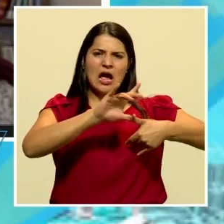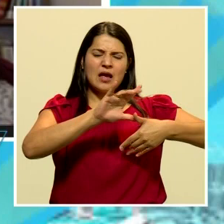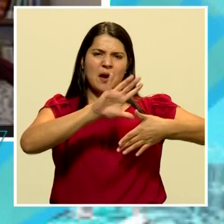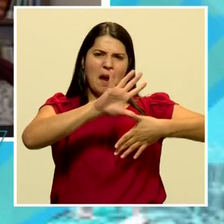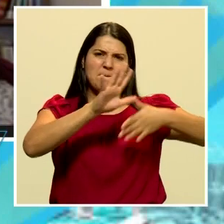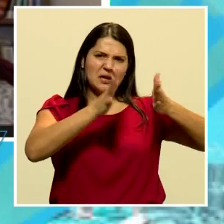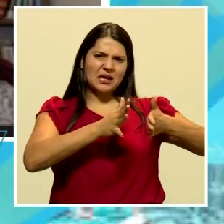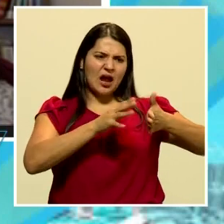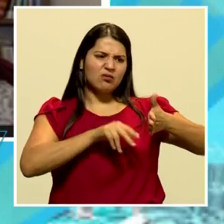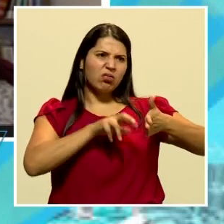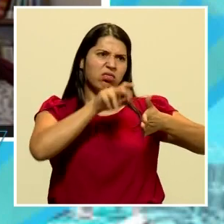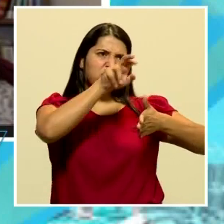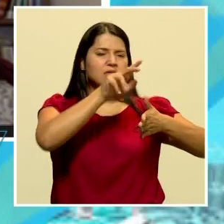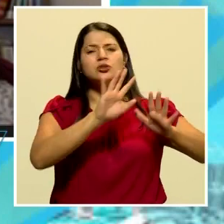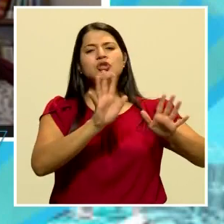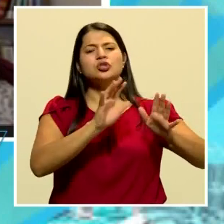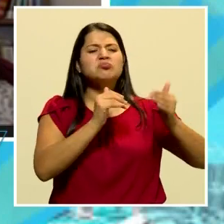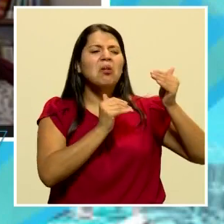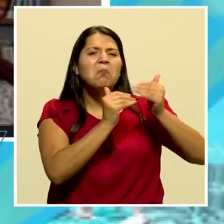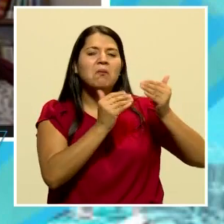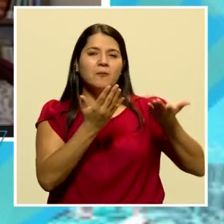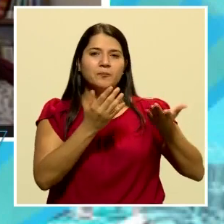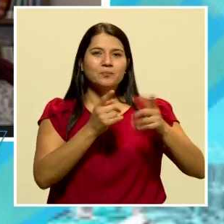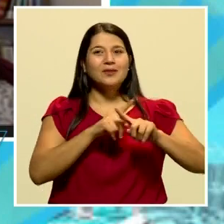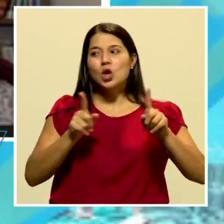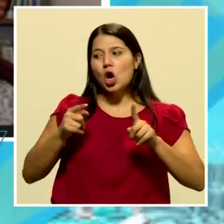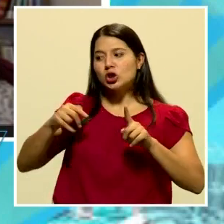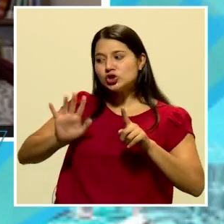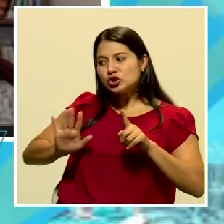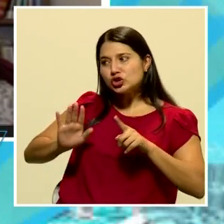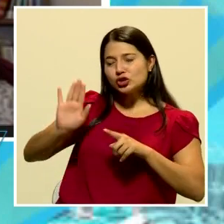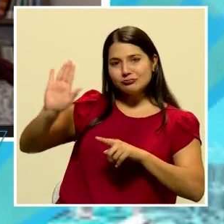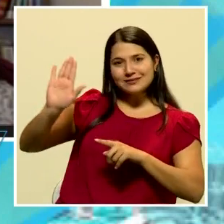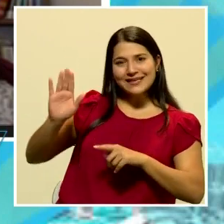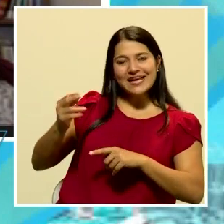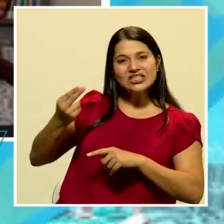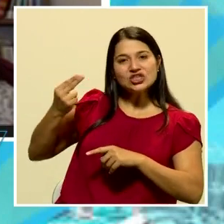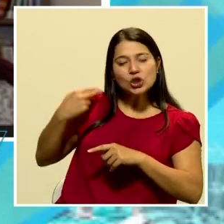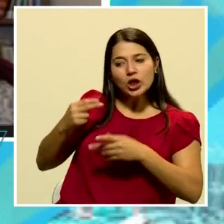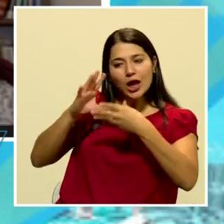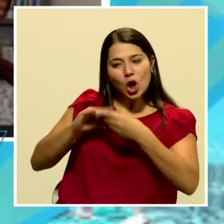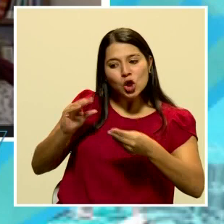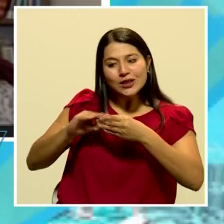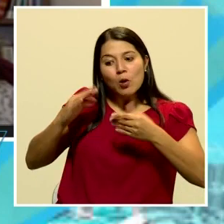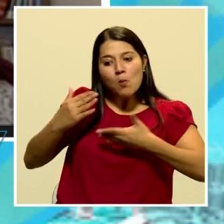hacen en parte posible su llegada hacia Estados Unidos y también quisimos ver